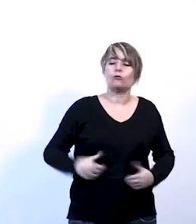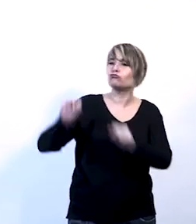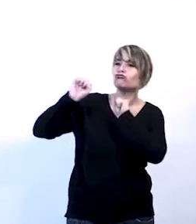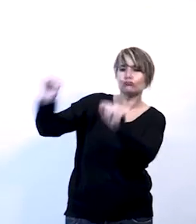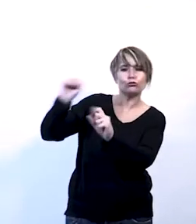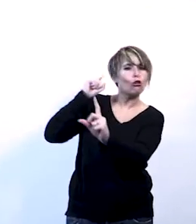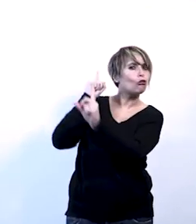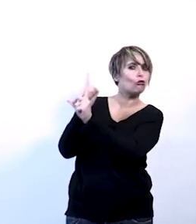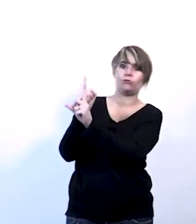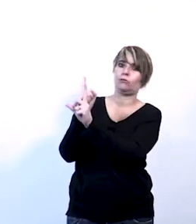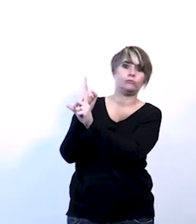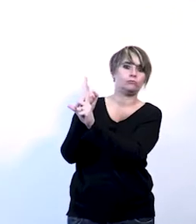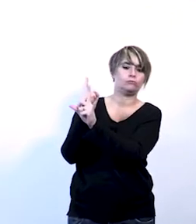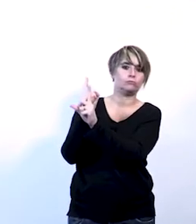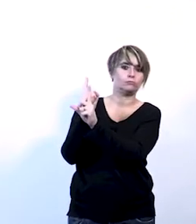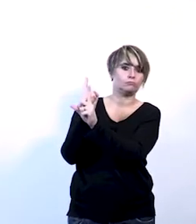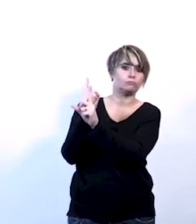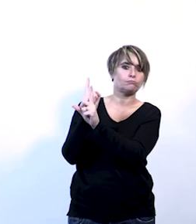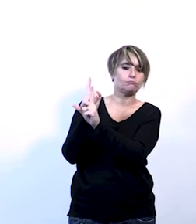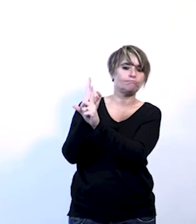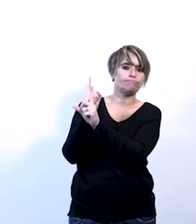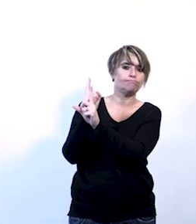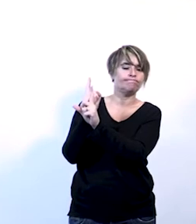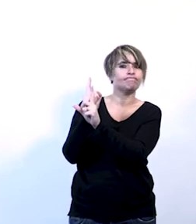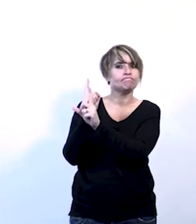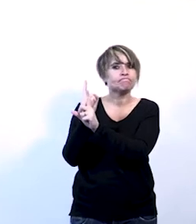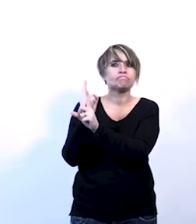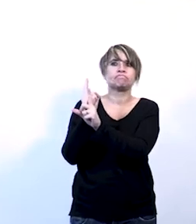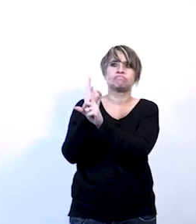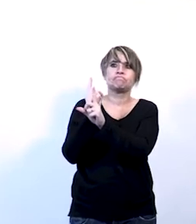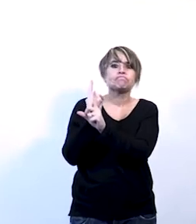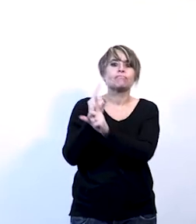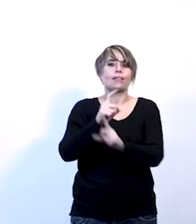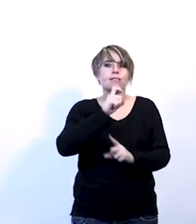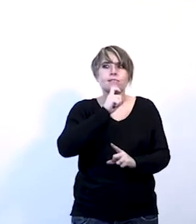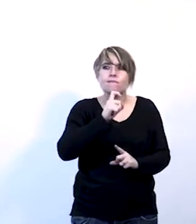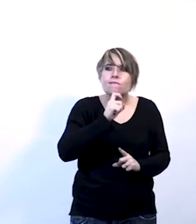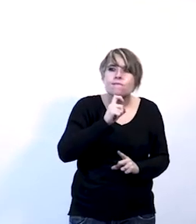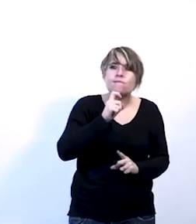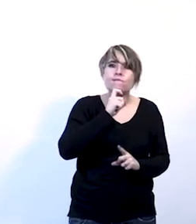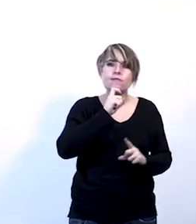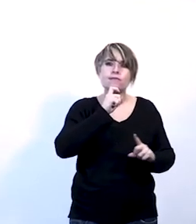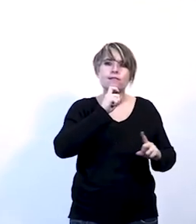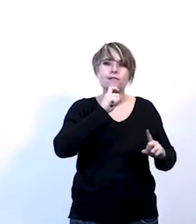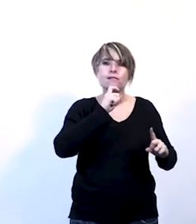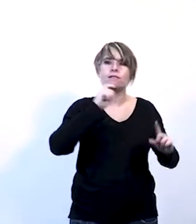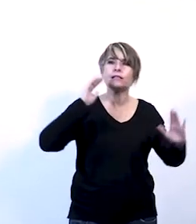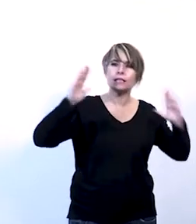eso. Entonces, es difícil, va a pasar un tiempo, pero no lo van a